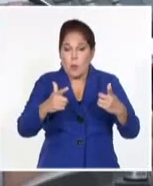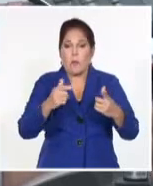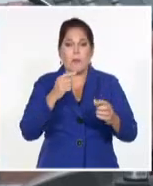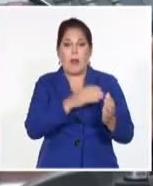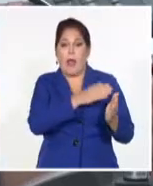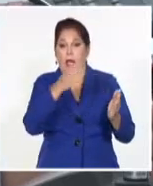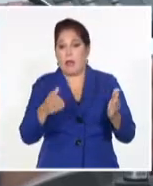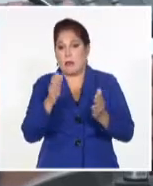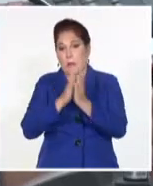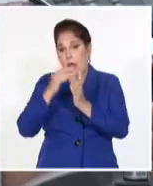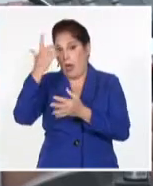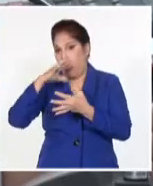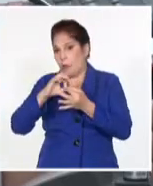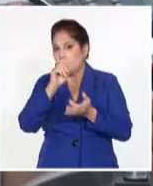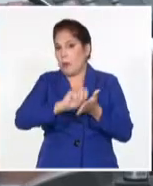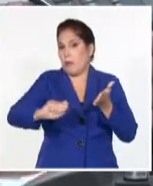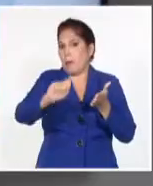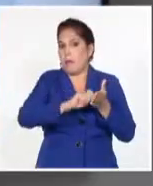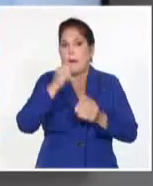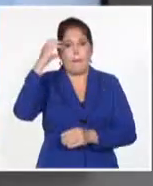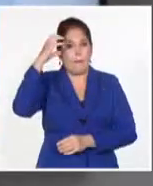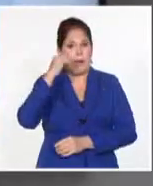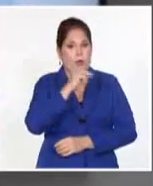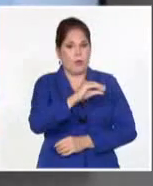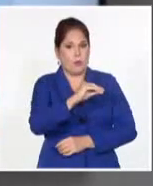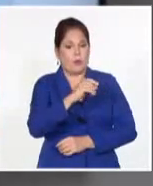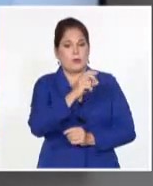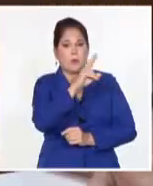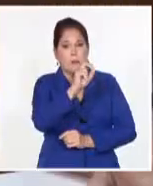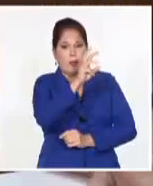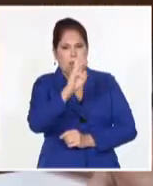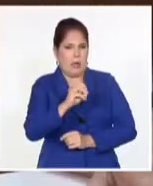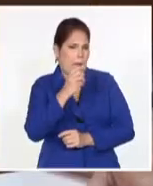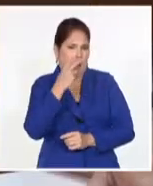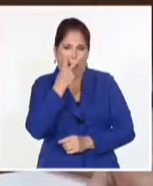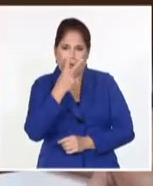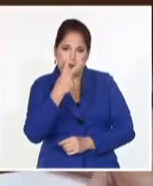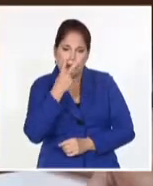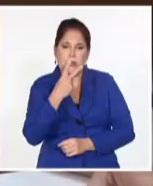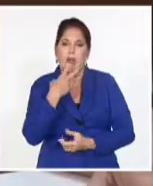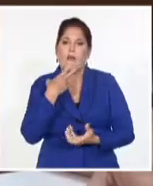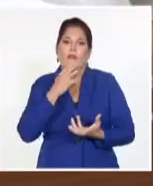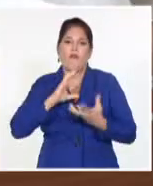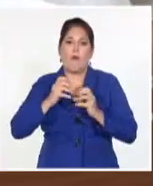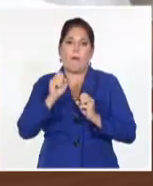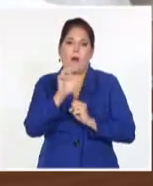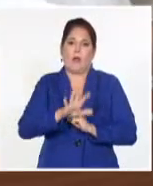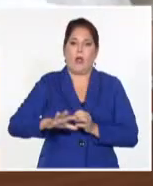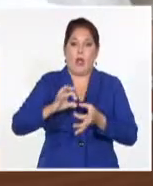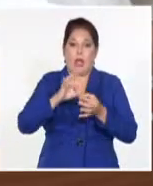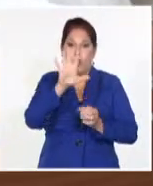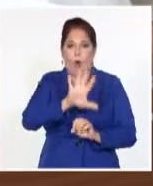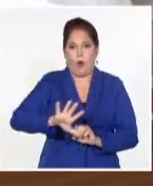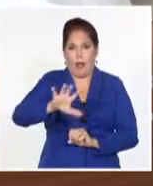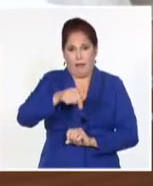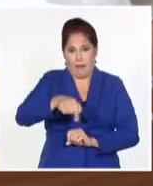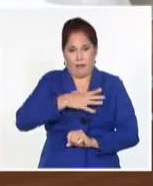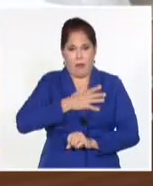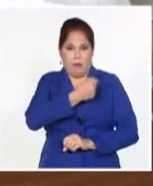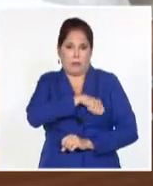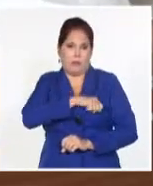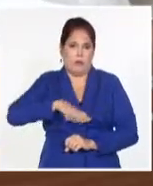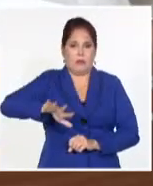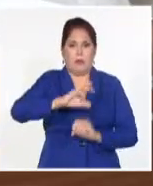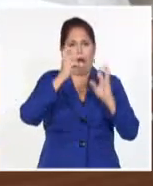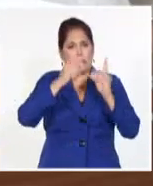agosto del plan y presupuesto de 2023 para la atención a la dinámica demográfica. La viceministra primera de Economía